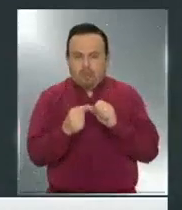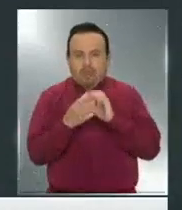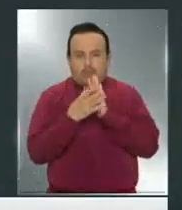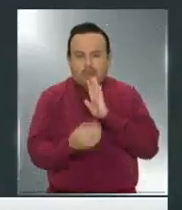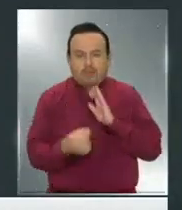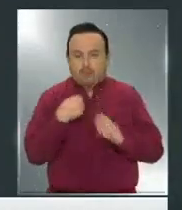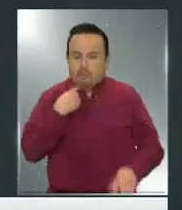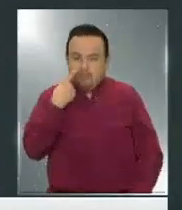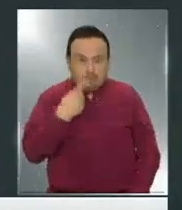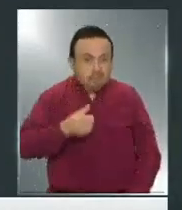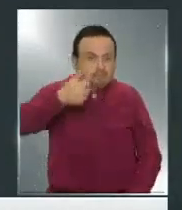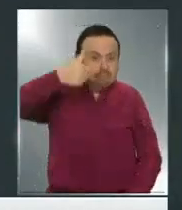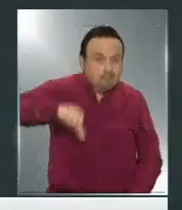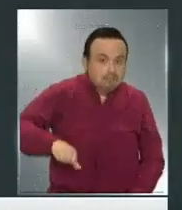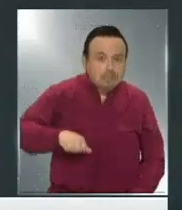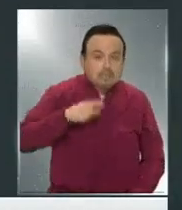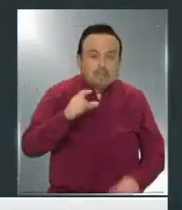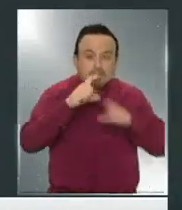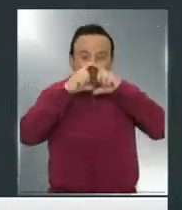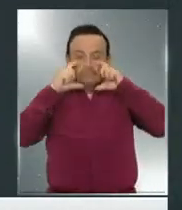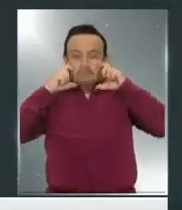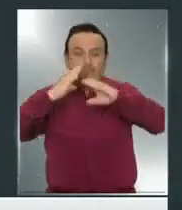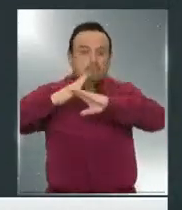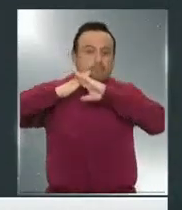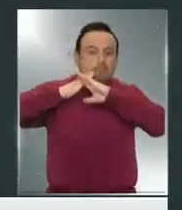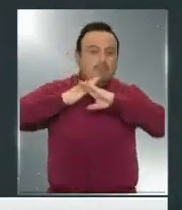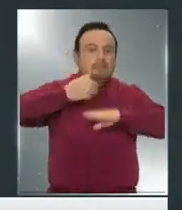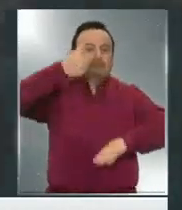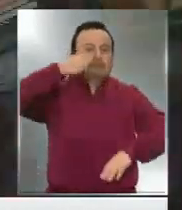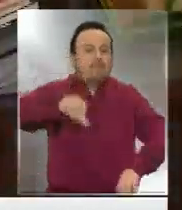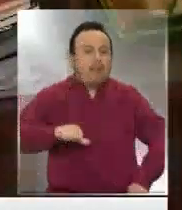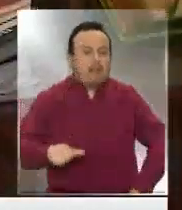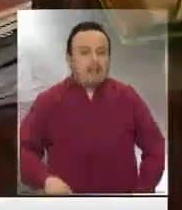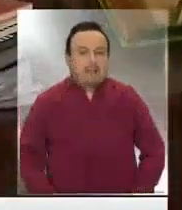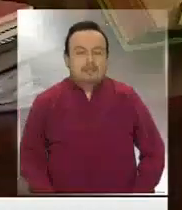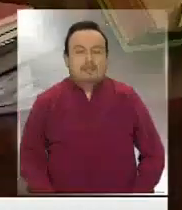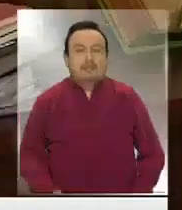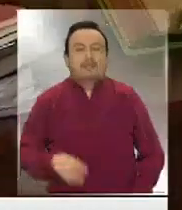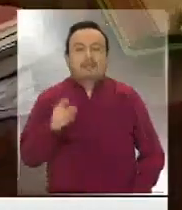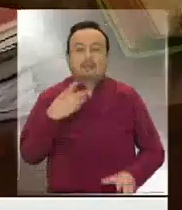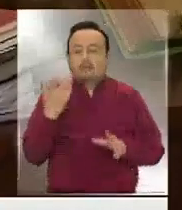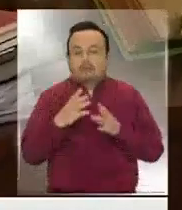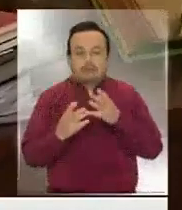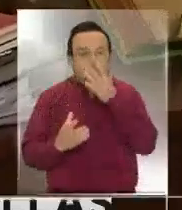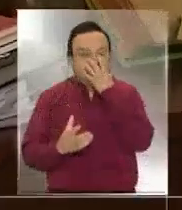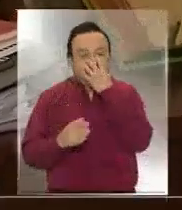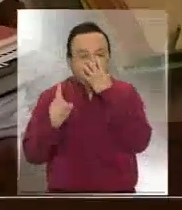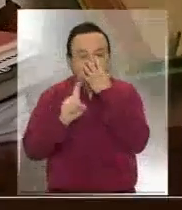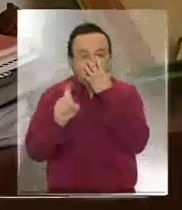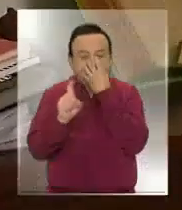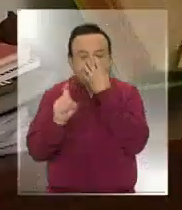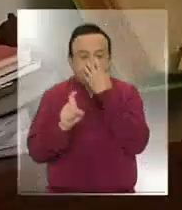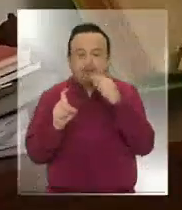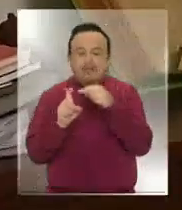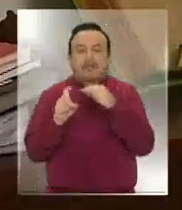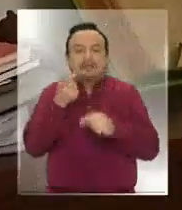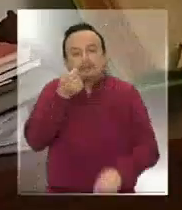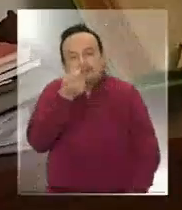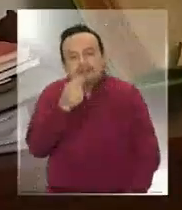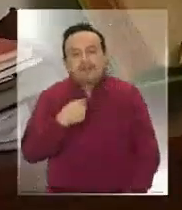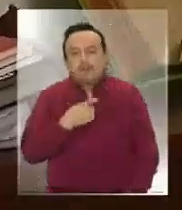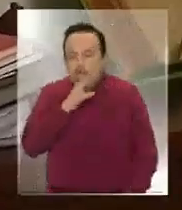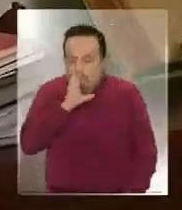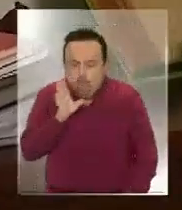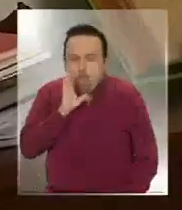se puede comprobar el grado de protección de cada mascarilla. El aerosol simula el estornudo o la tos y